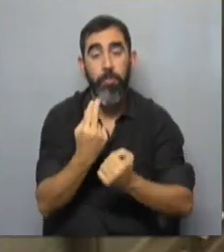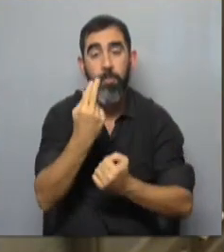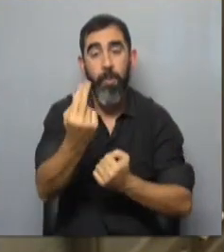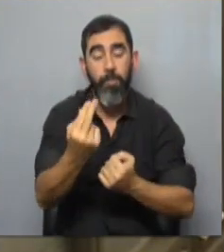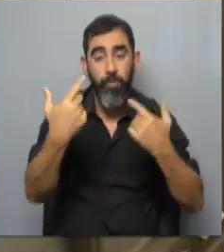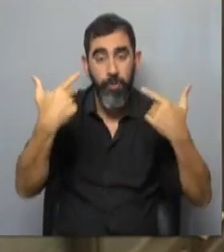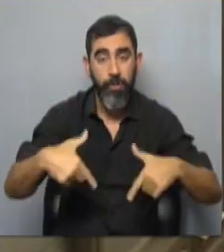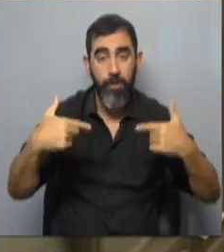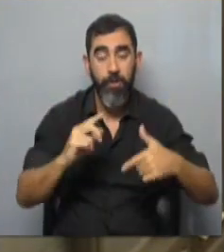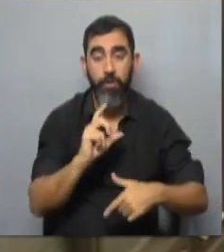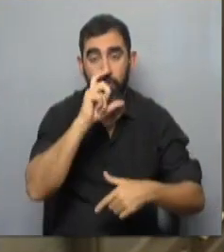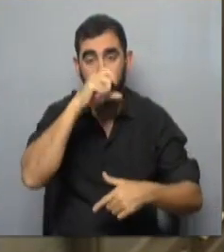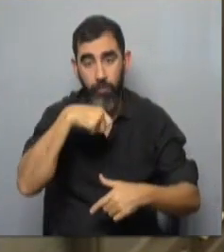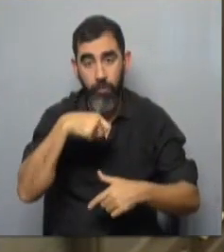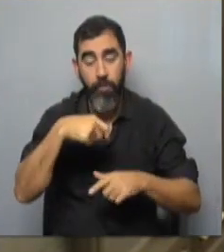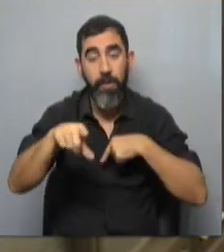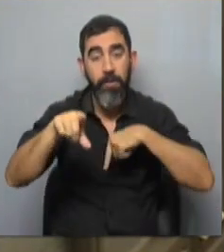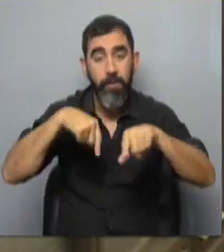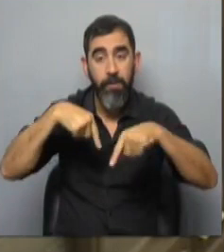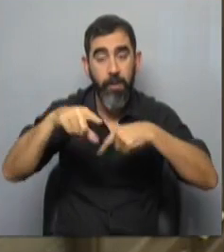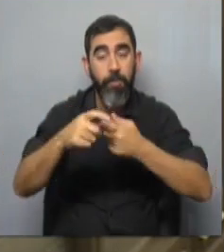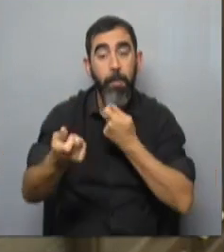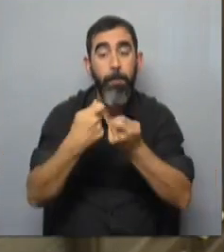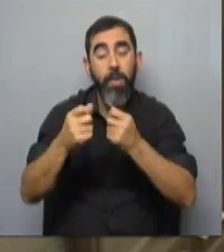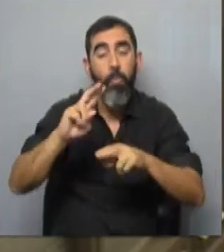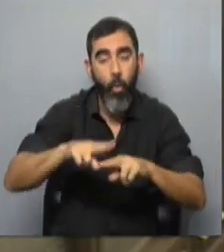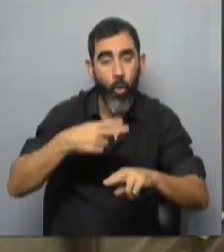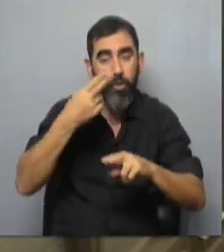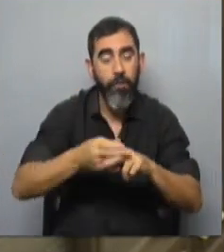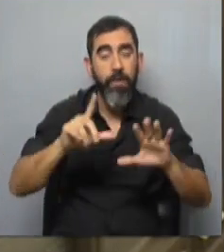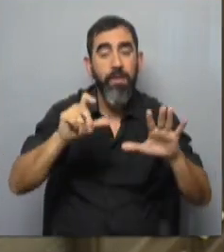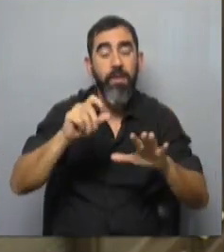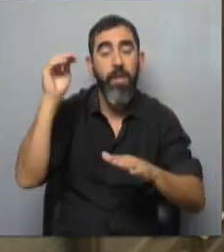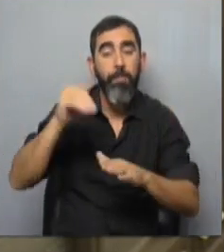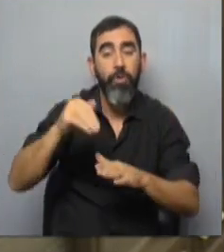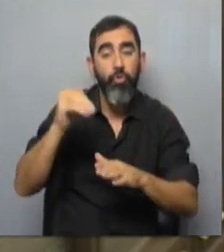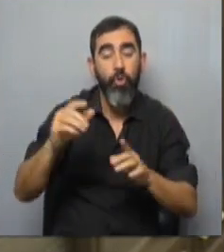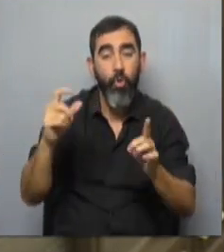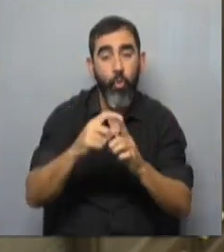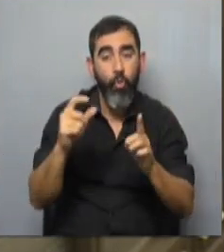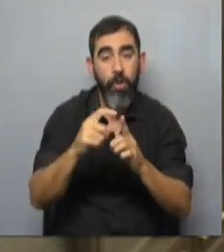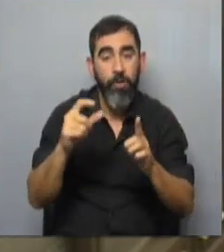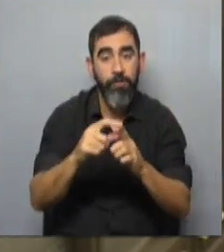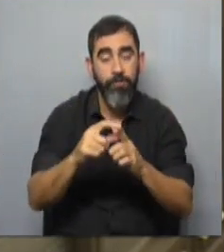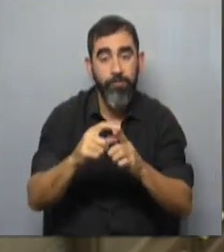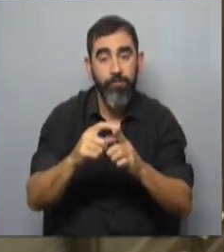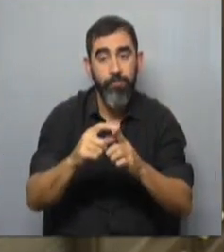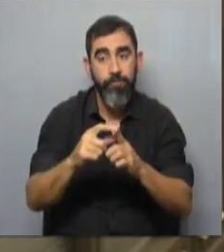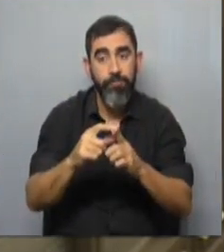a la Intendencia de Montevideo de tramitar este nuevo préstamo de 70 millones de dólares para